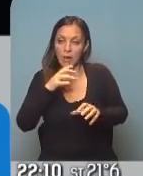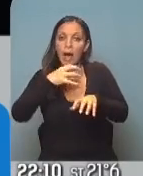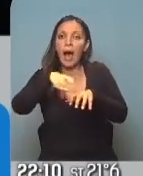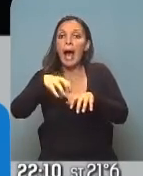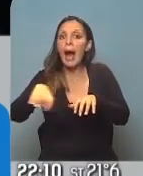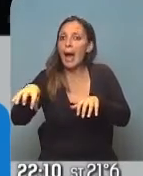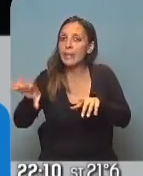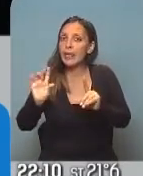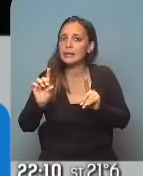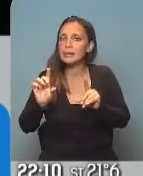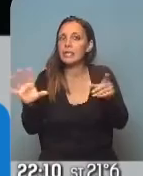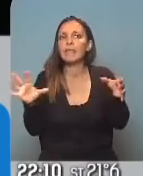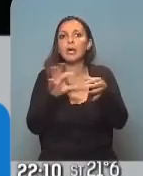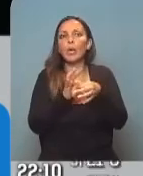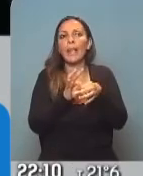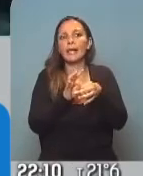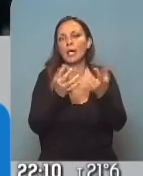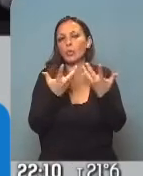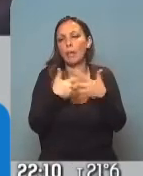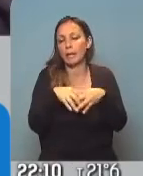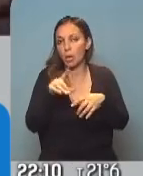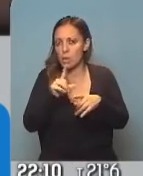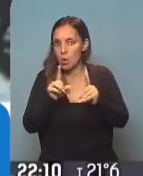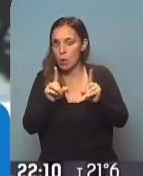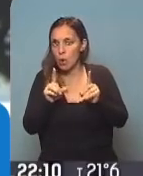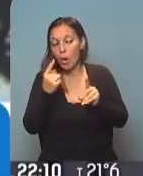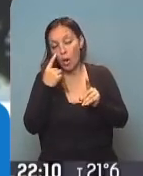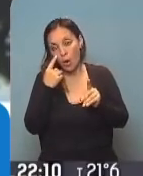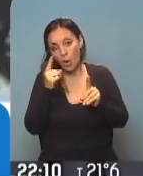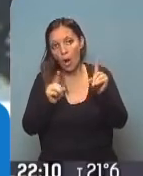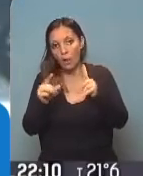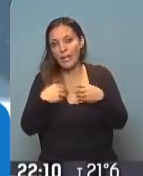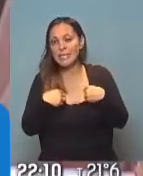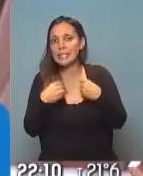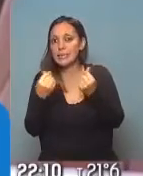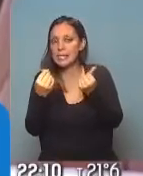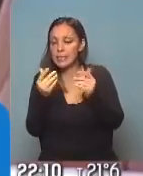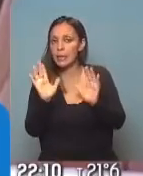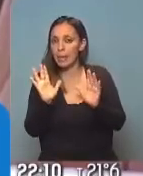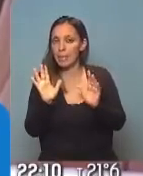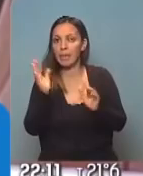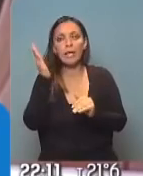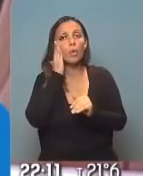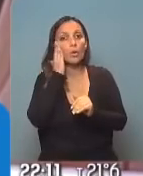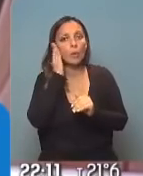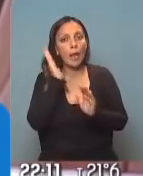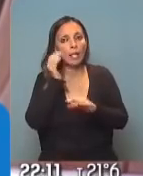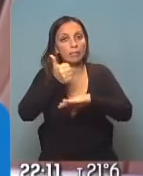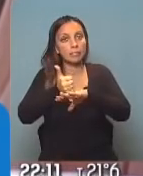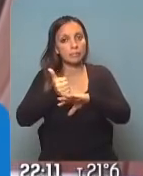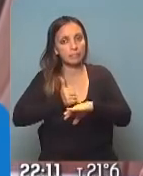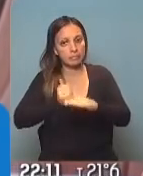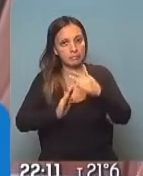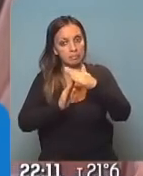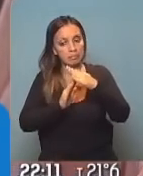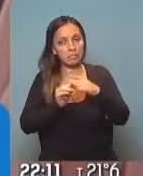son las, uno diría, las naturales. No, más sensibles y sociales. Más, efectivamente. Y culturales. Y culturales, etcétera. Uh-huh. Ahora, es un gabinete